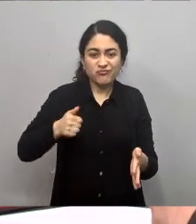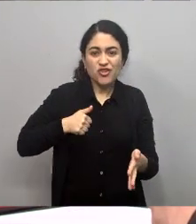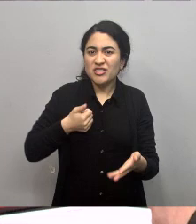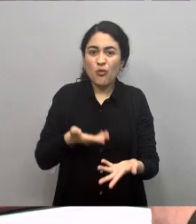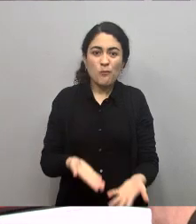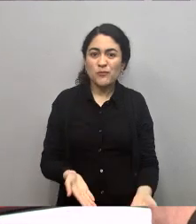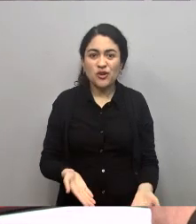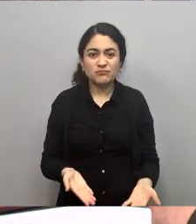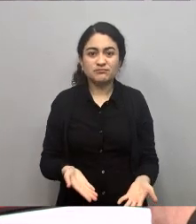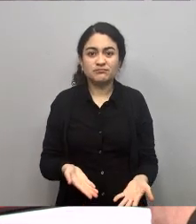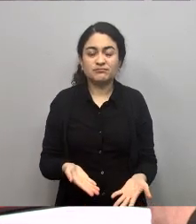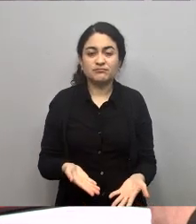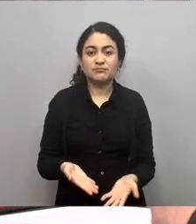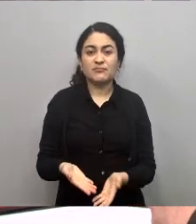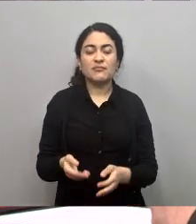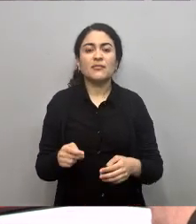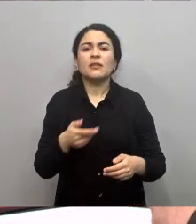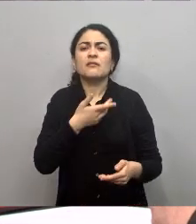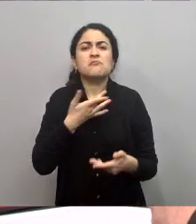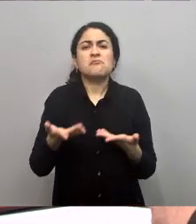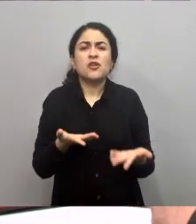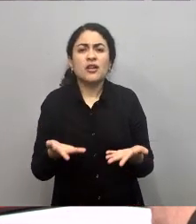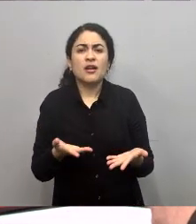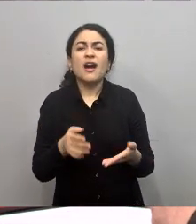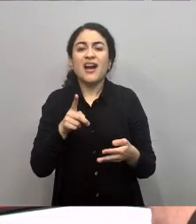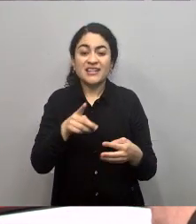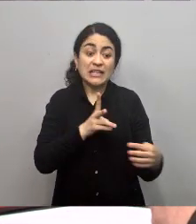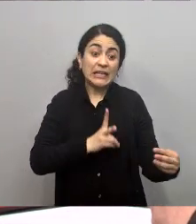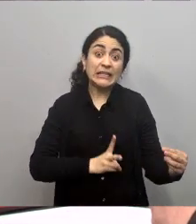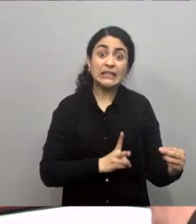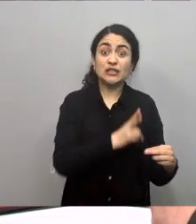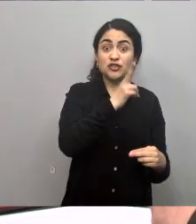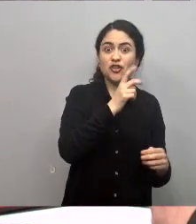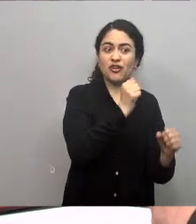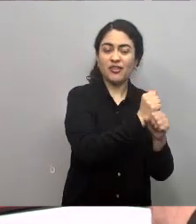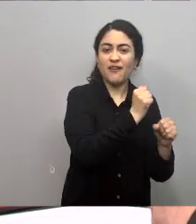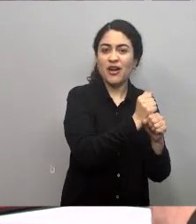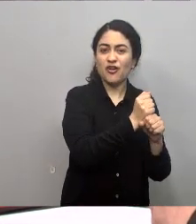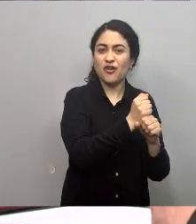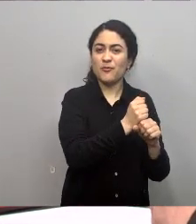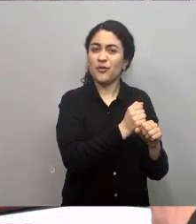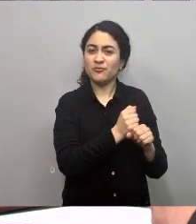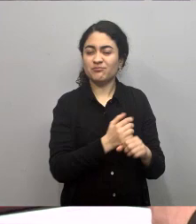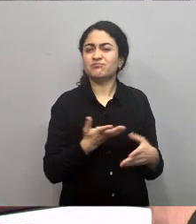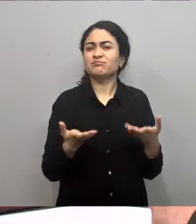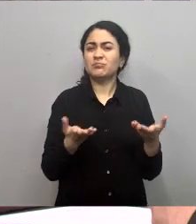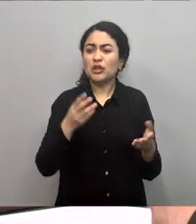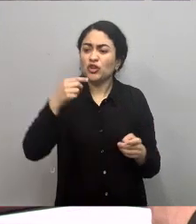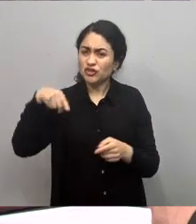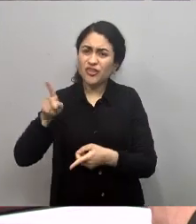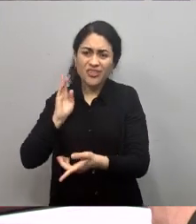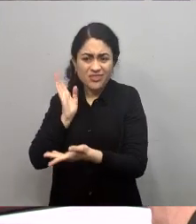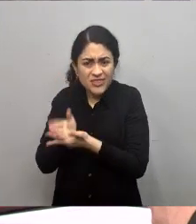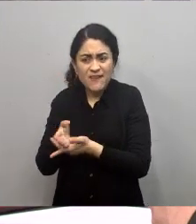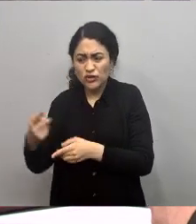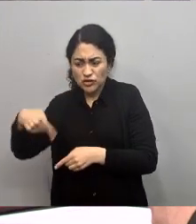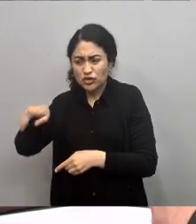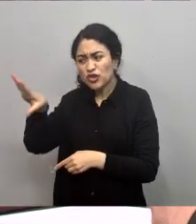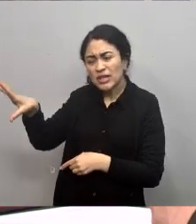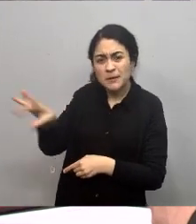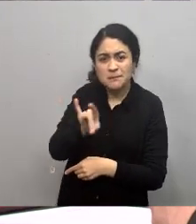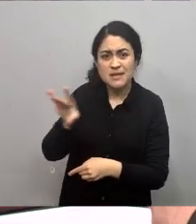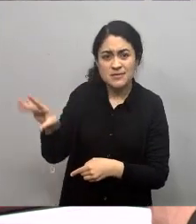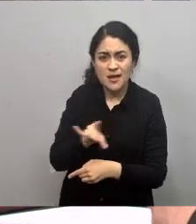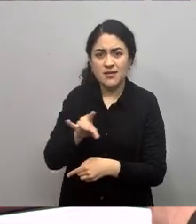cumplimiento, porque aquí se señala de que fueron el inicio de las obras. En ese inicio de obras debió estar el gobierno regional, o